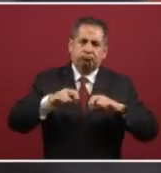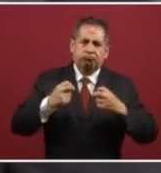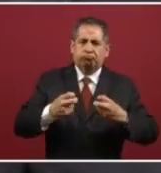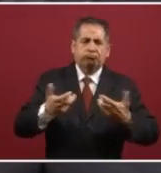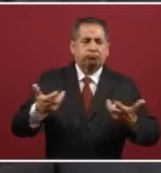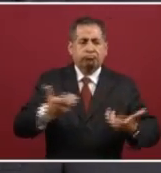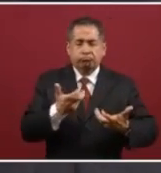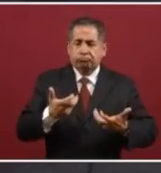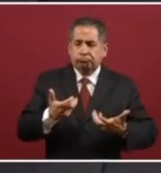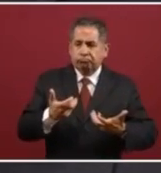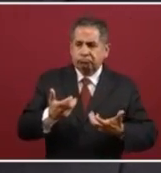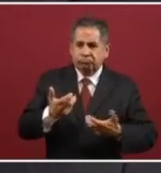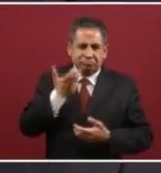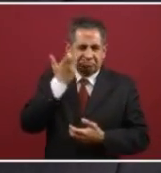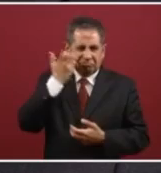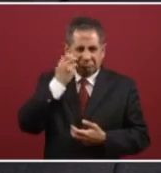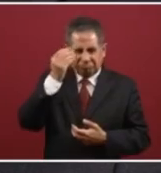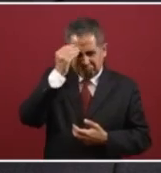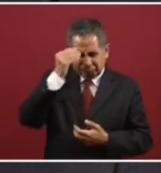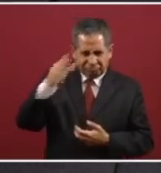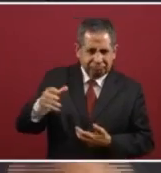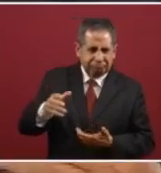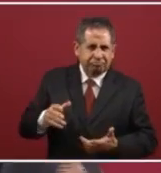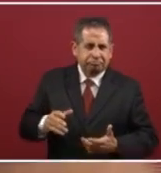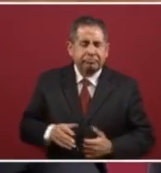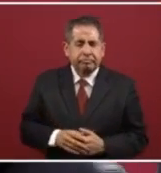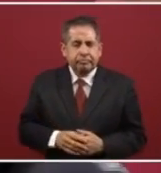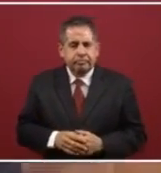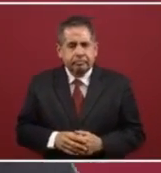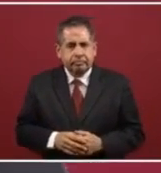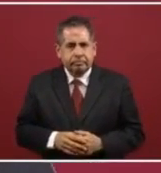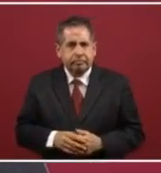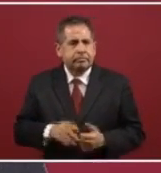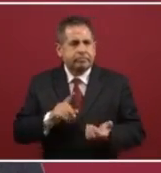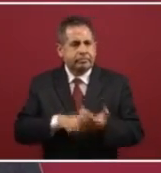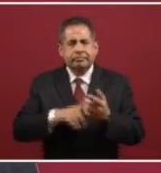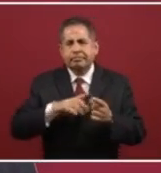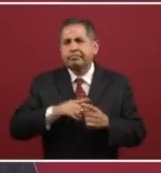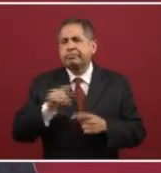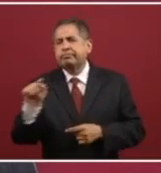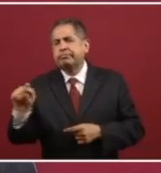de mala fe pues hay instancias